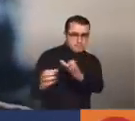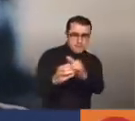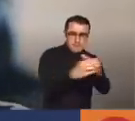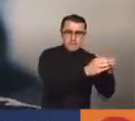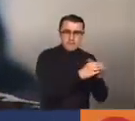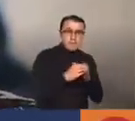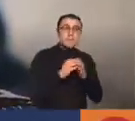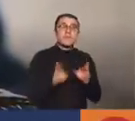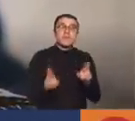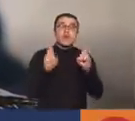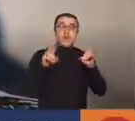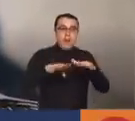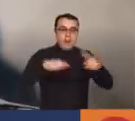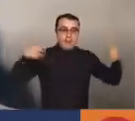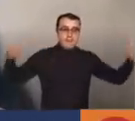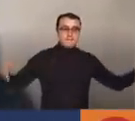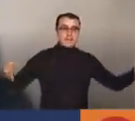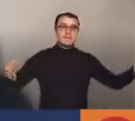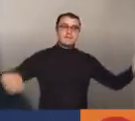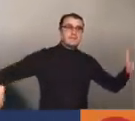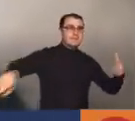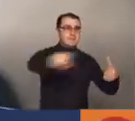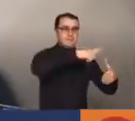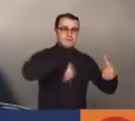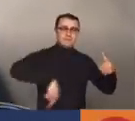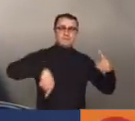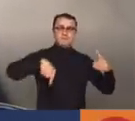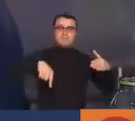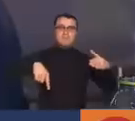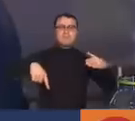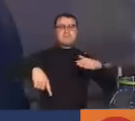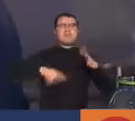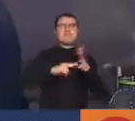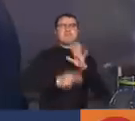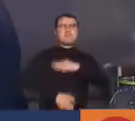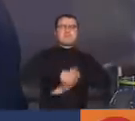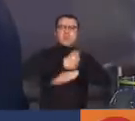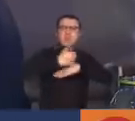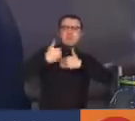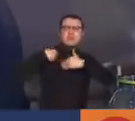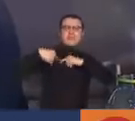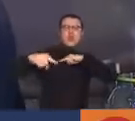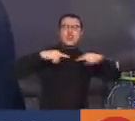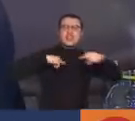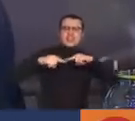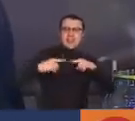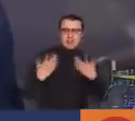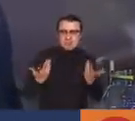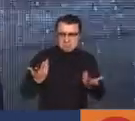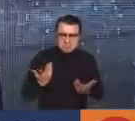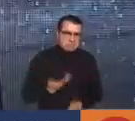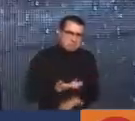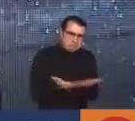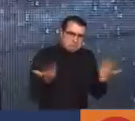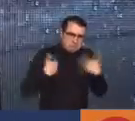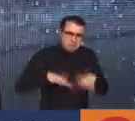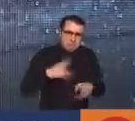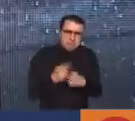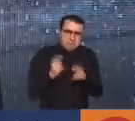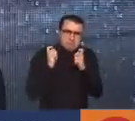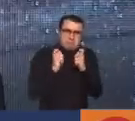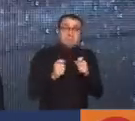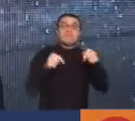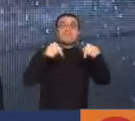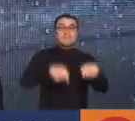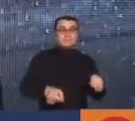Ojalá una mesa de la economía popular, una mesa, una coordinadora, el nombre que quieran ponerle, de la economía popular de